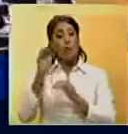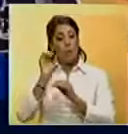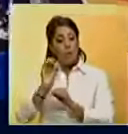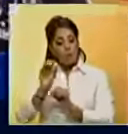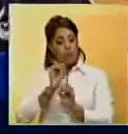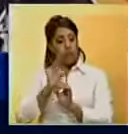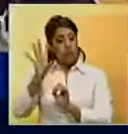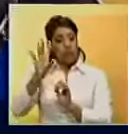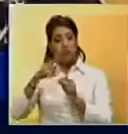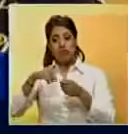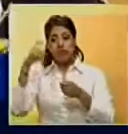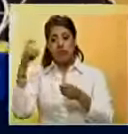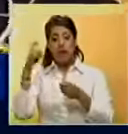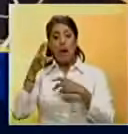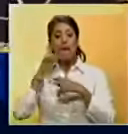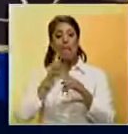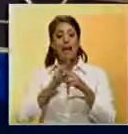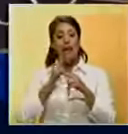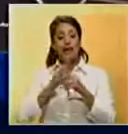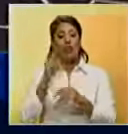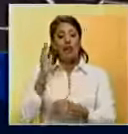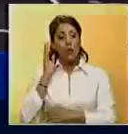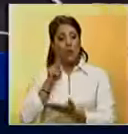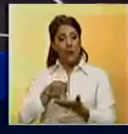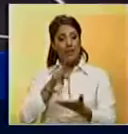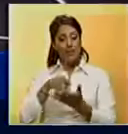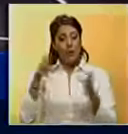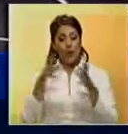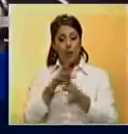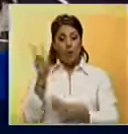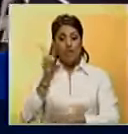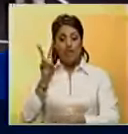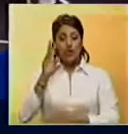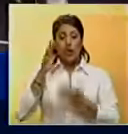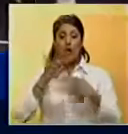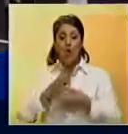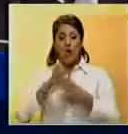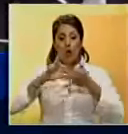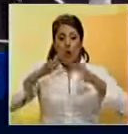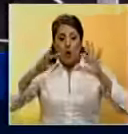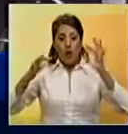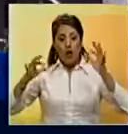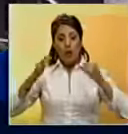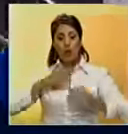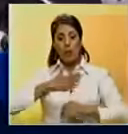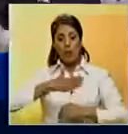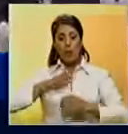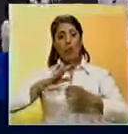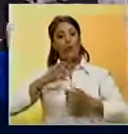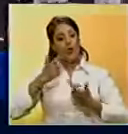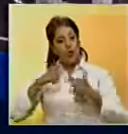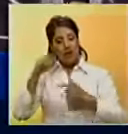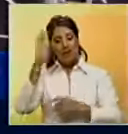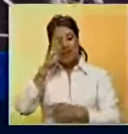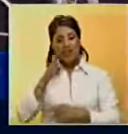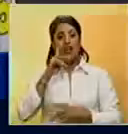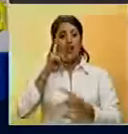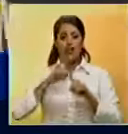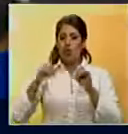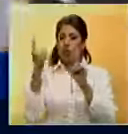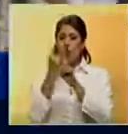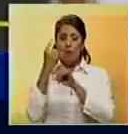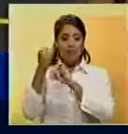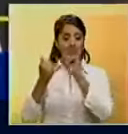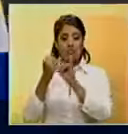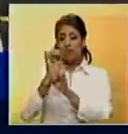ser desafiliada, lo que pone en peligro la participación de la Selección Nacional en los Juegos Olímpicos Río 2016 y en cualquier otra competencia